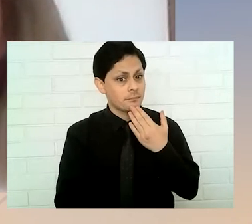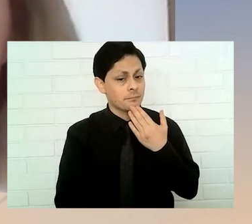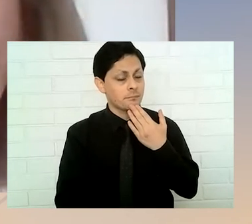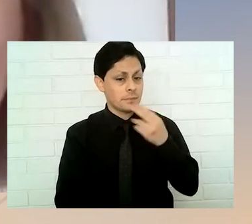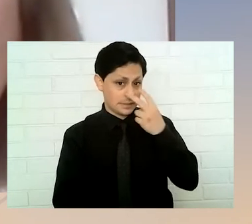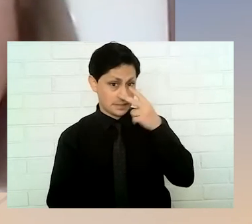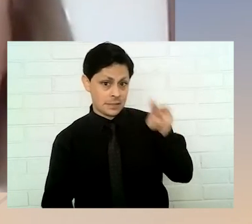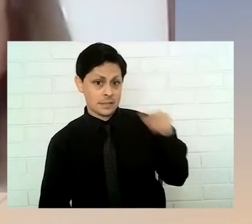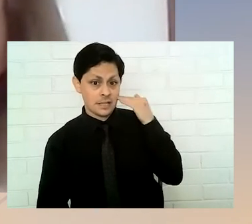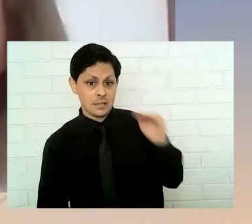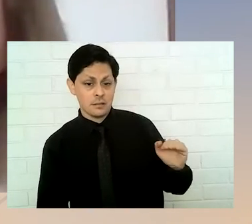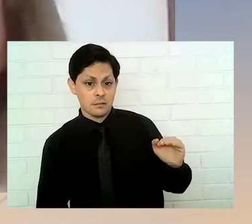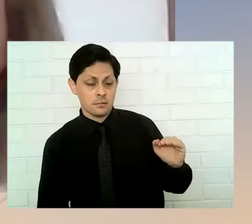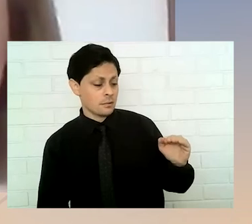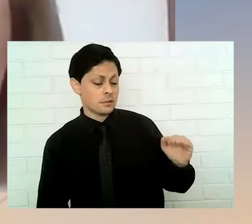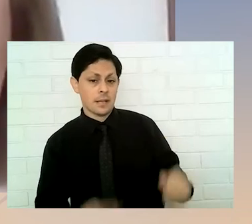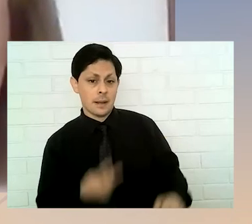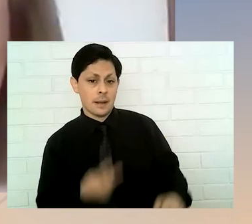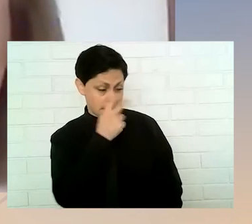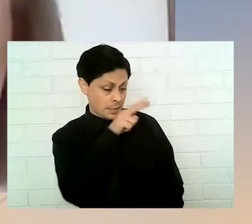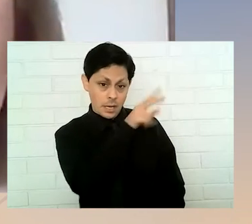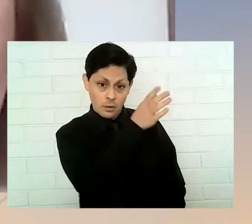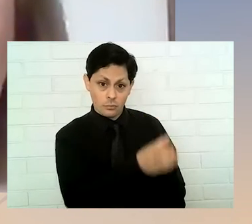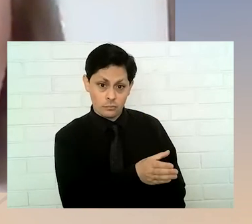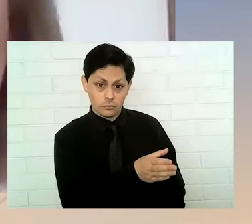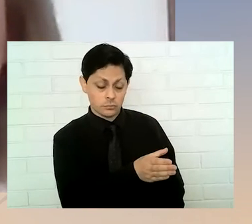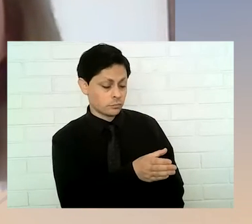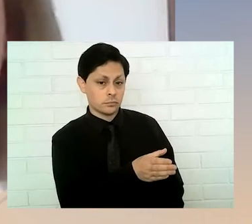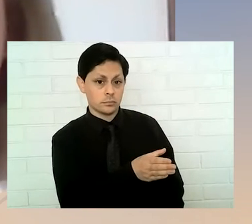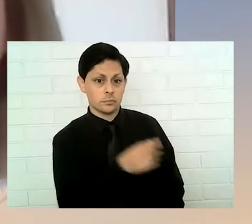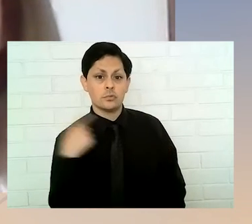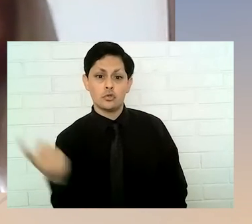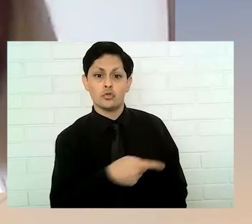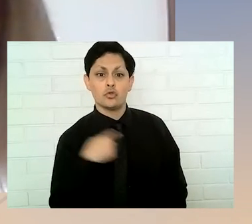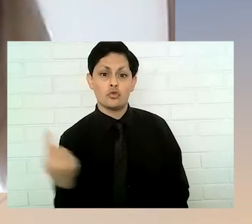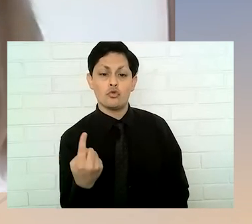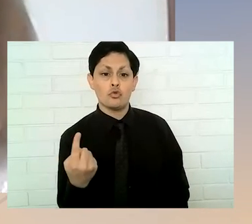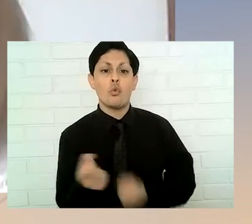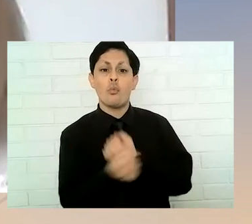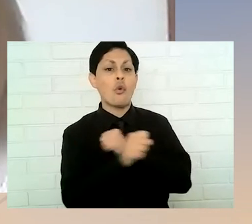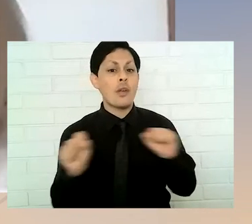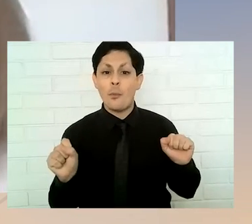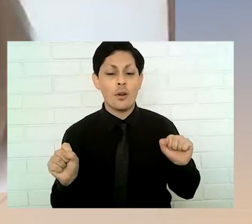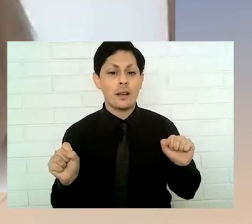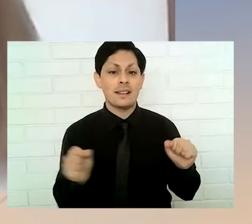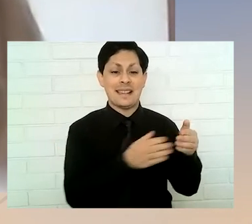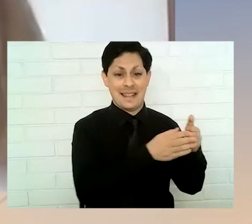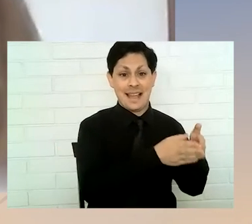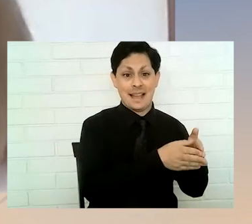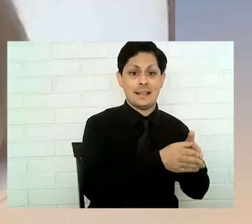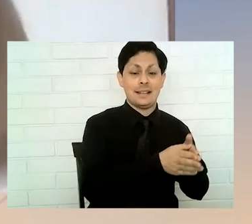de una manera particular, porque nosotros no hemos sido capaces de cambiar las reglas del juego.